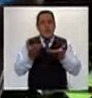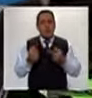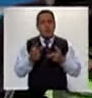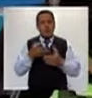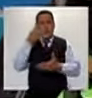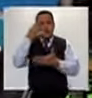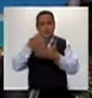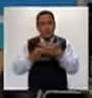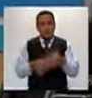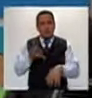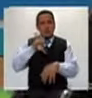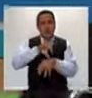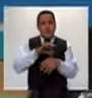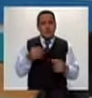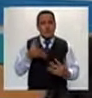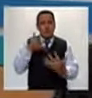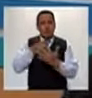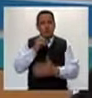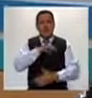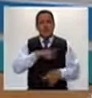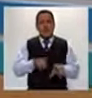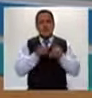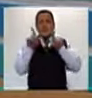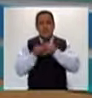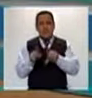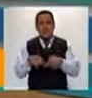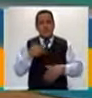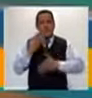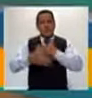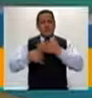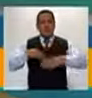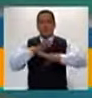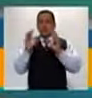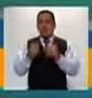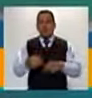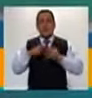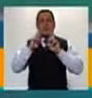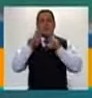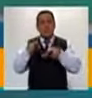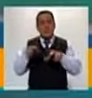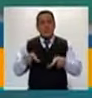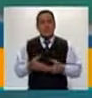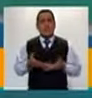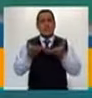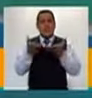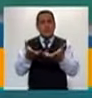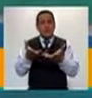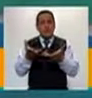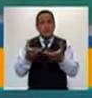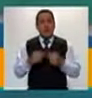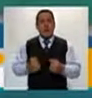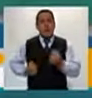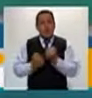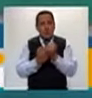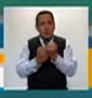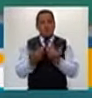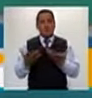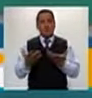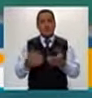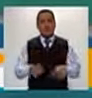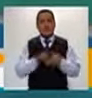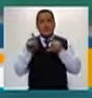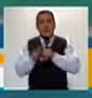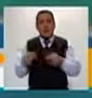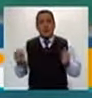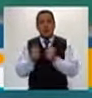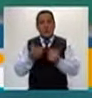estudio biosicosocial y está haciendo ya todo un trabajo de respuesta entregando apoyos tanto